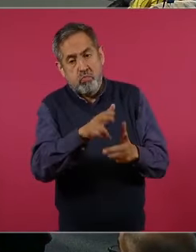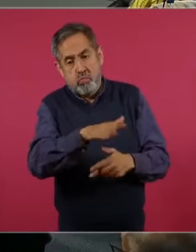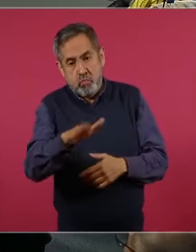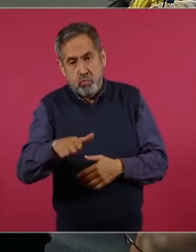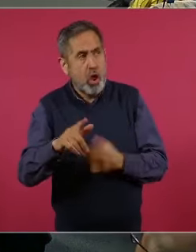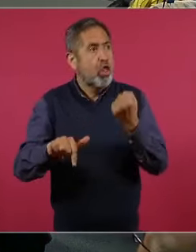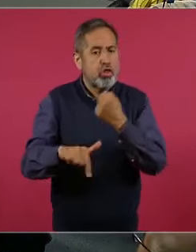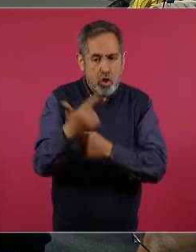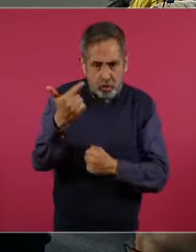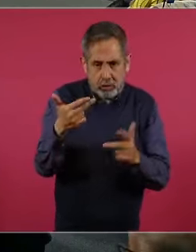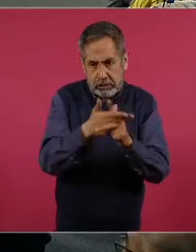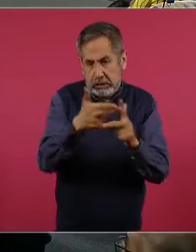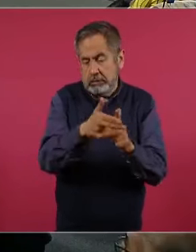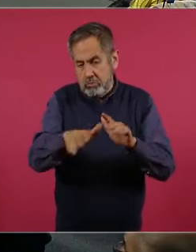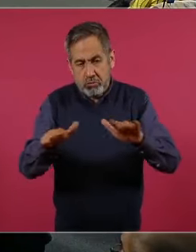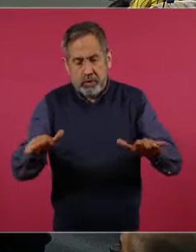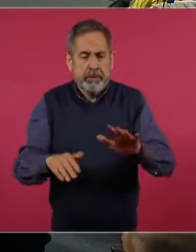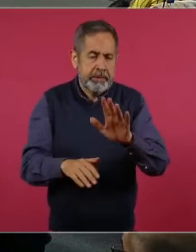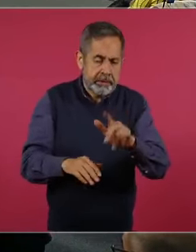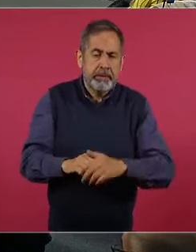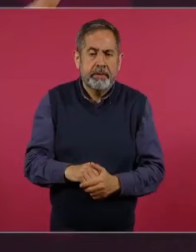de 12, y